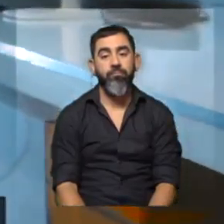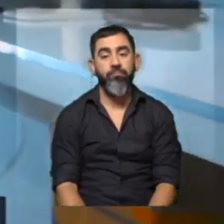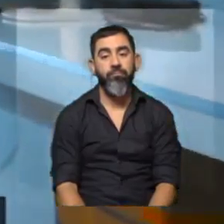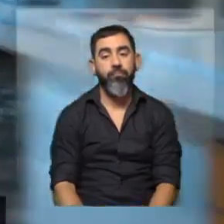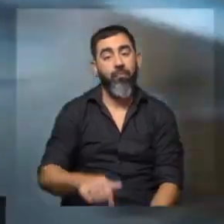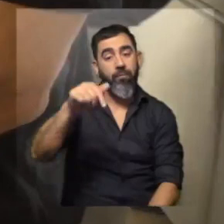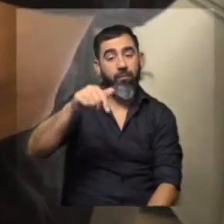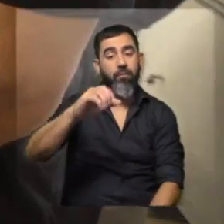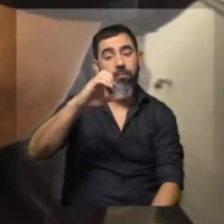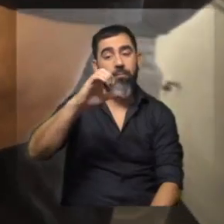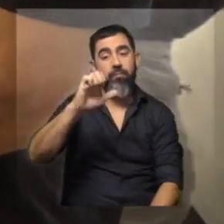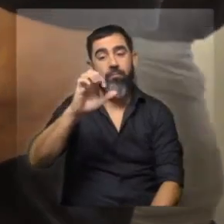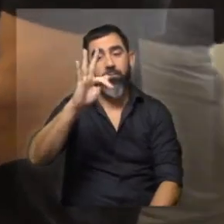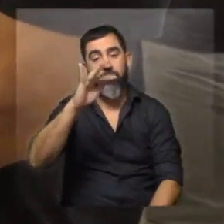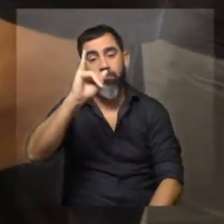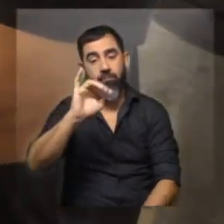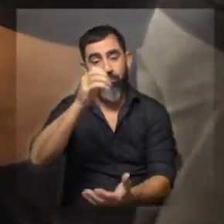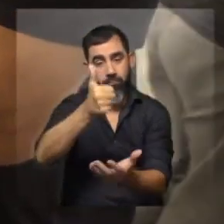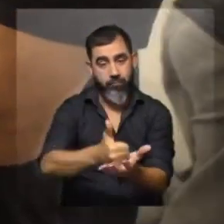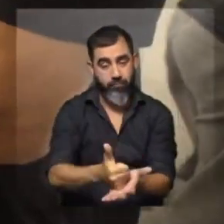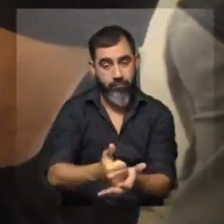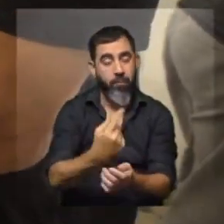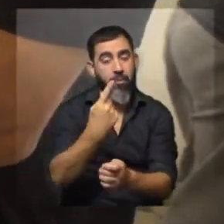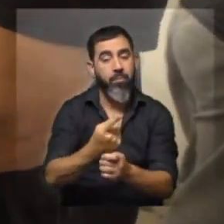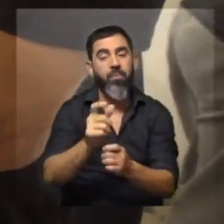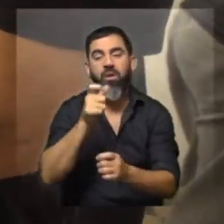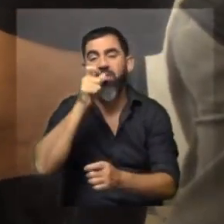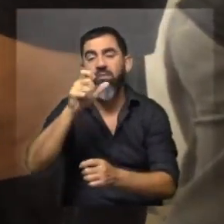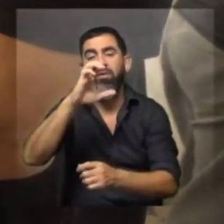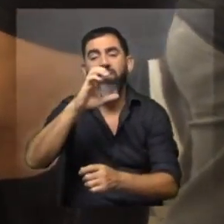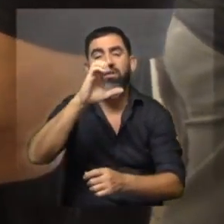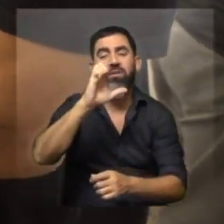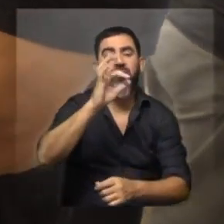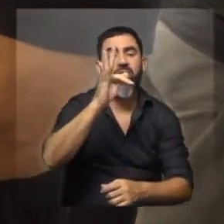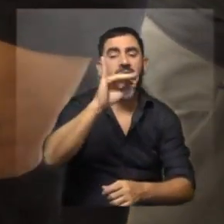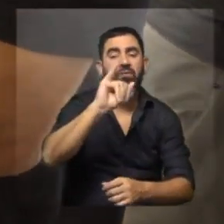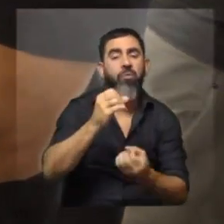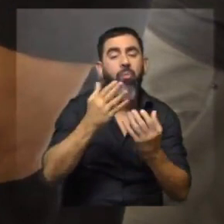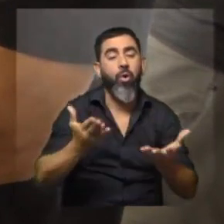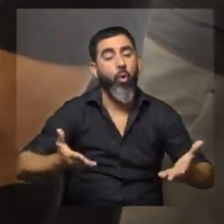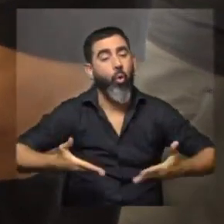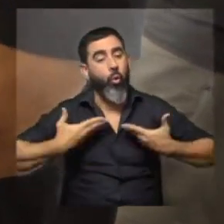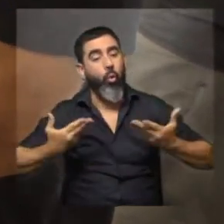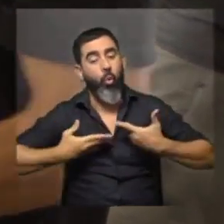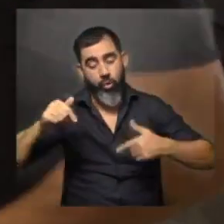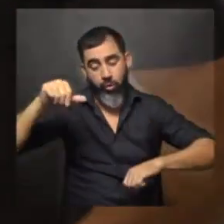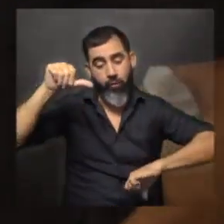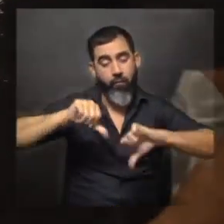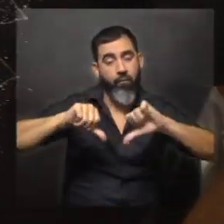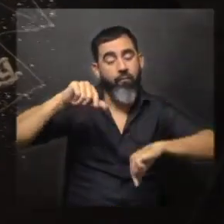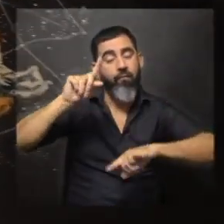Estamos en el CEFI y lo primero es, ¿qué quiere decir la sigla CEFI y por qué están tan contentos de Facultad de Química con esta